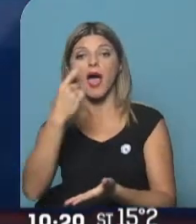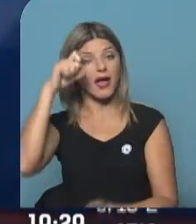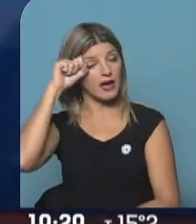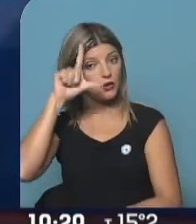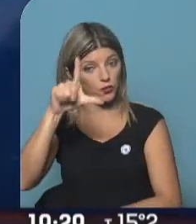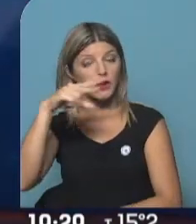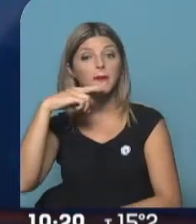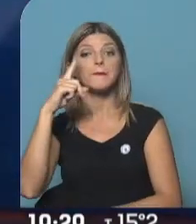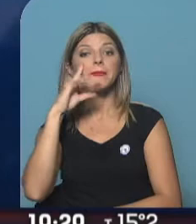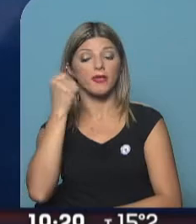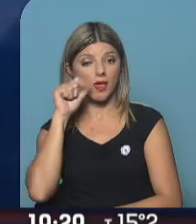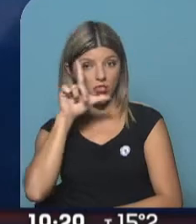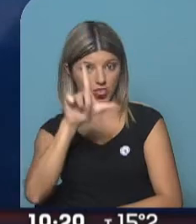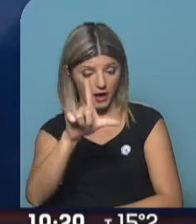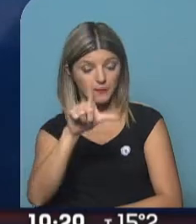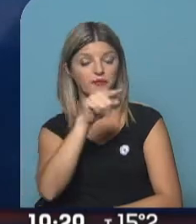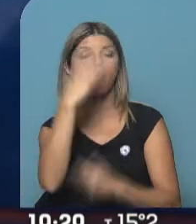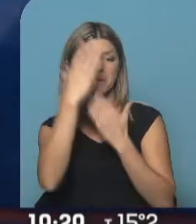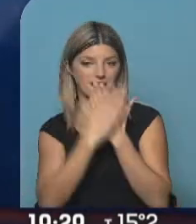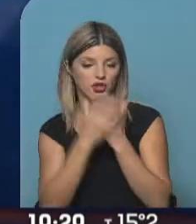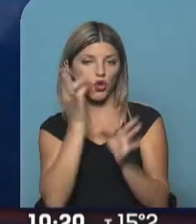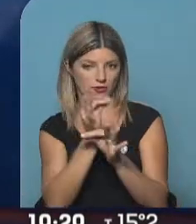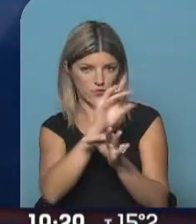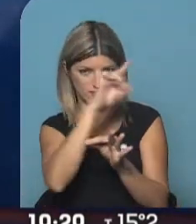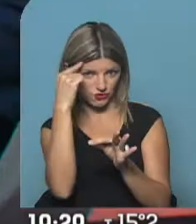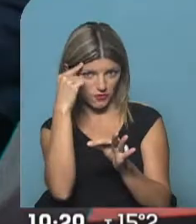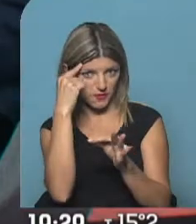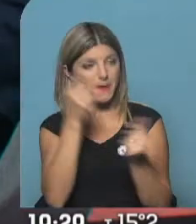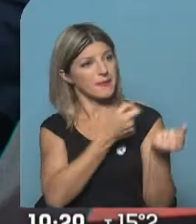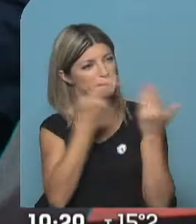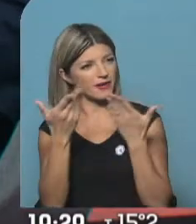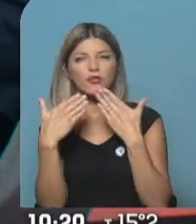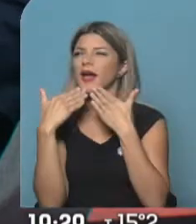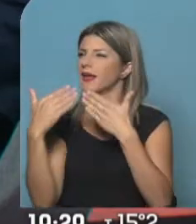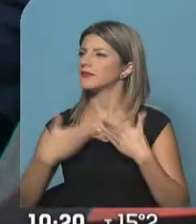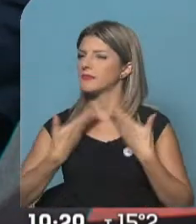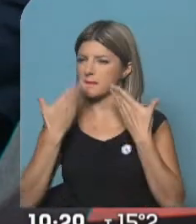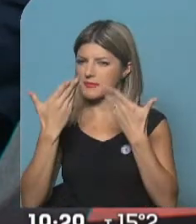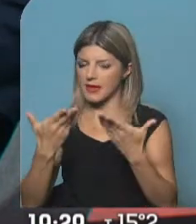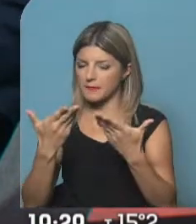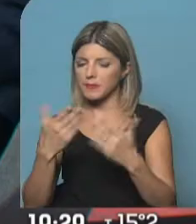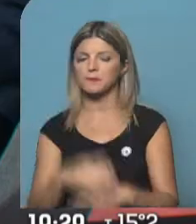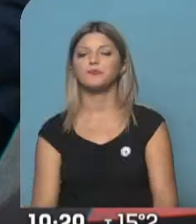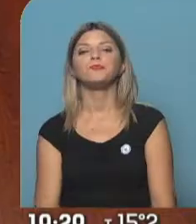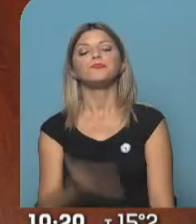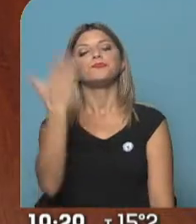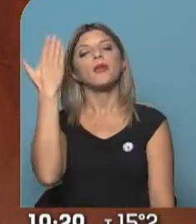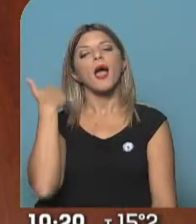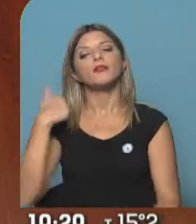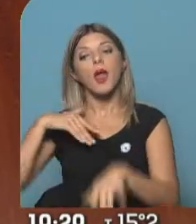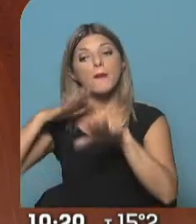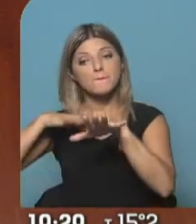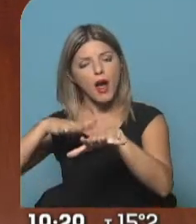del ministerio de educación de la nación bienvenido con la invitación por favor empezamos con la de ayer marcha federal que concluyó desde